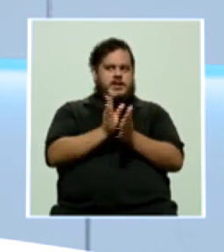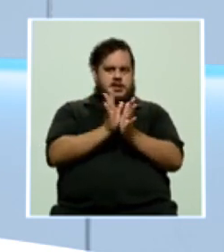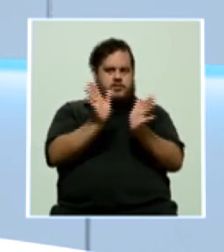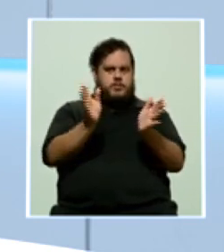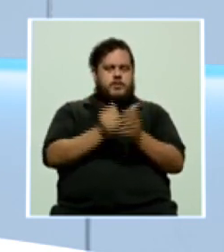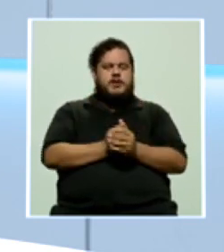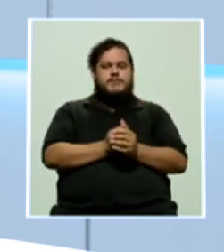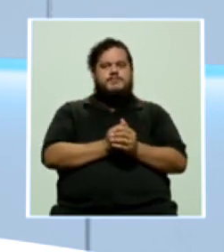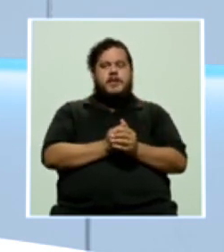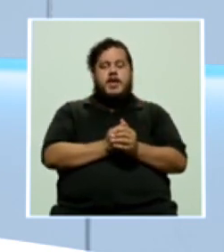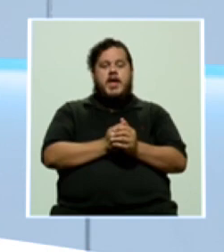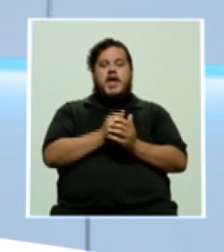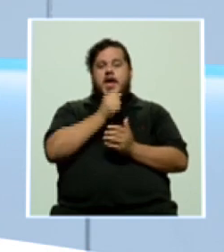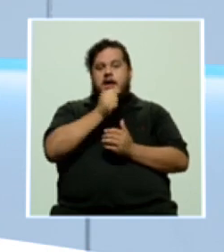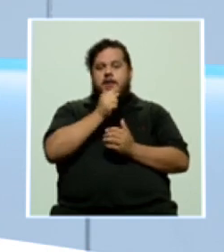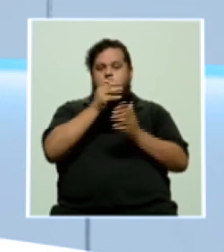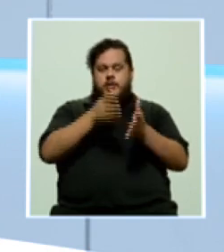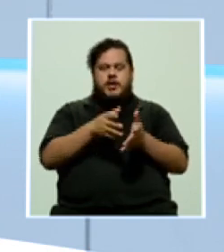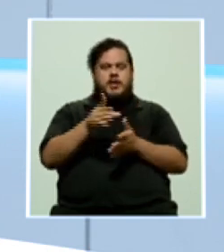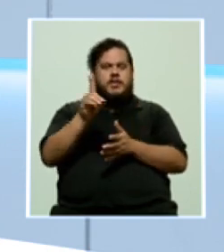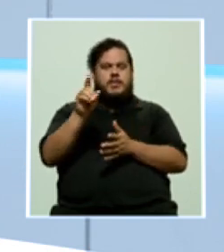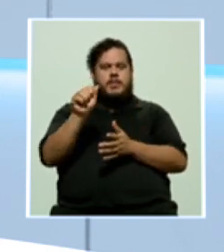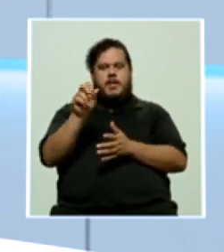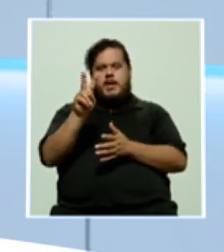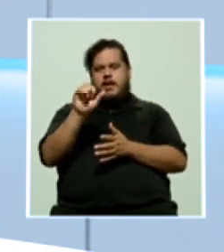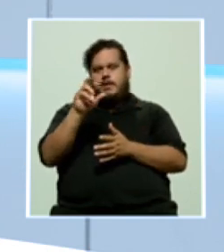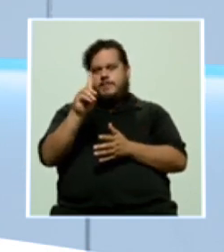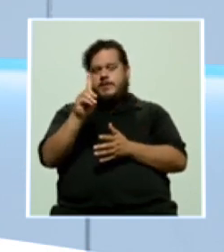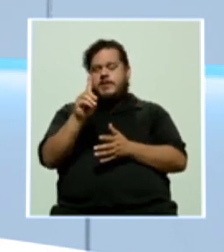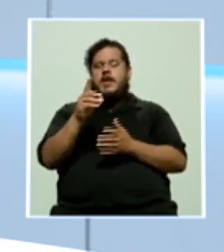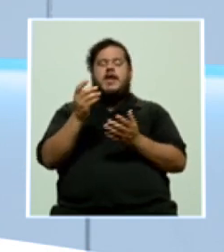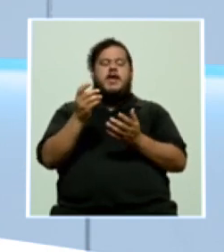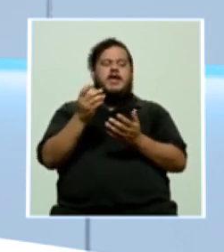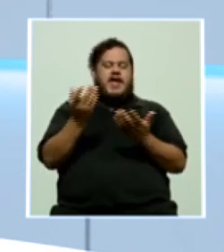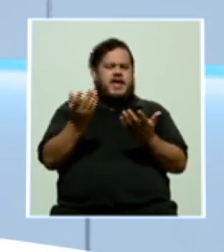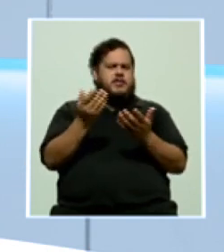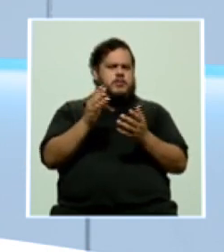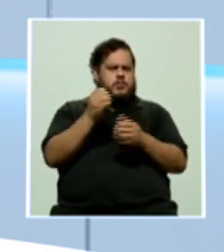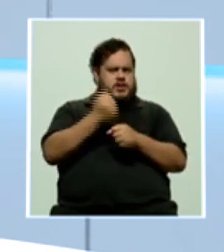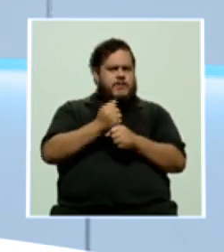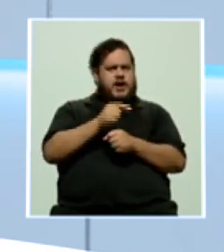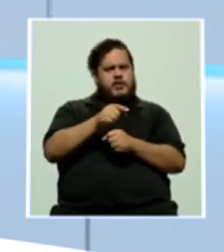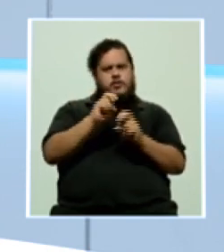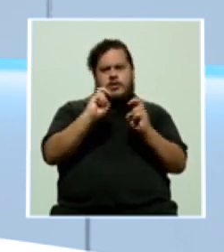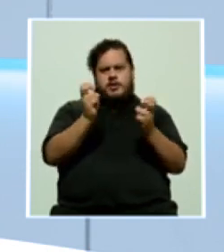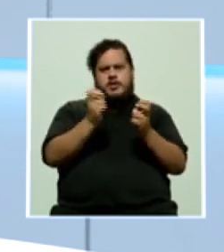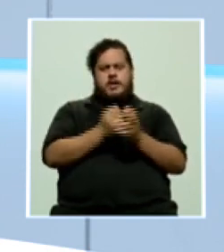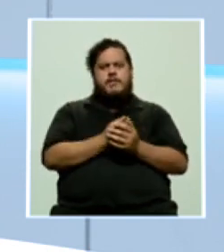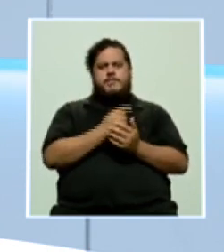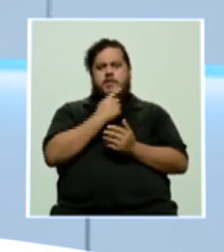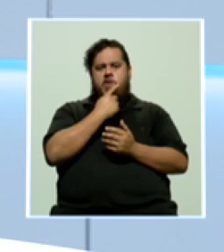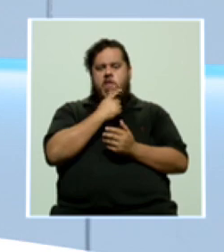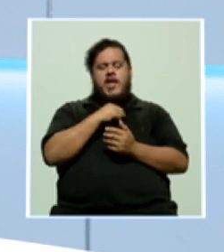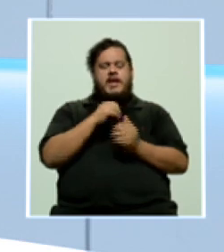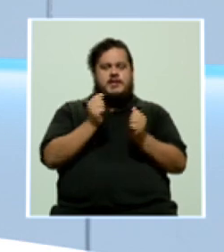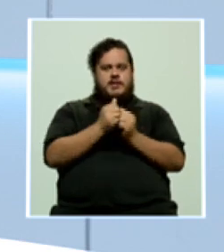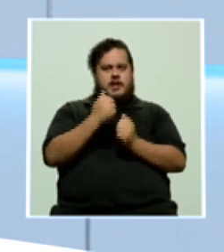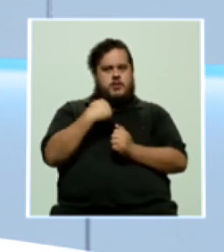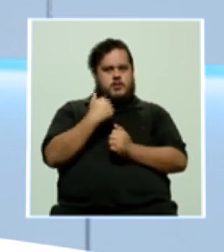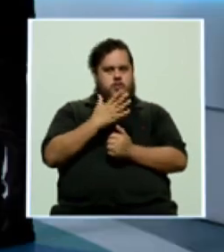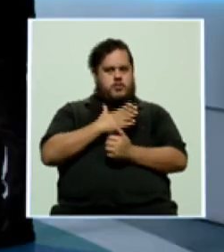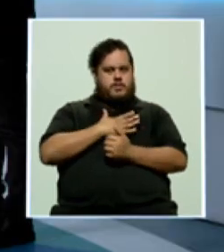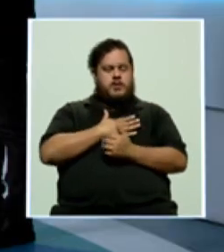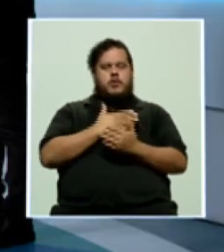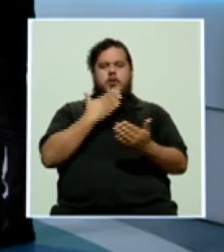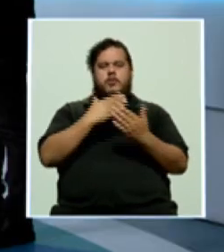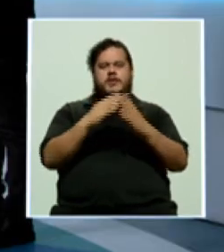El periodista David Roversi estuvo trabajando este tema. Me encuentra aquí en el set conmigo, lo saludo. Buenas